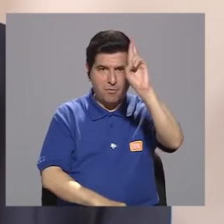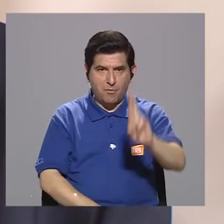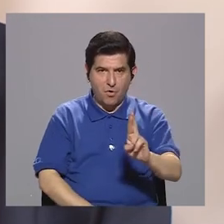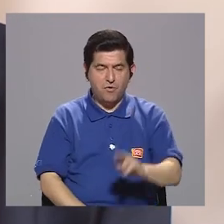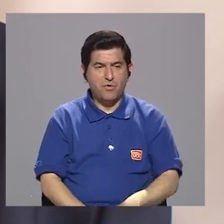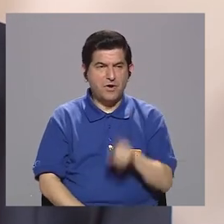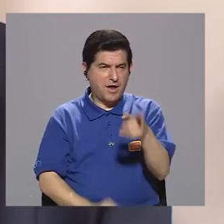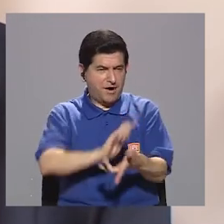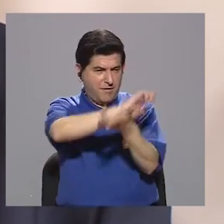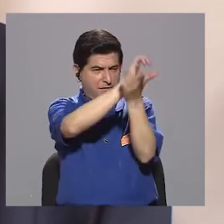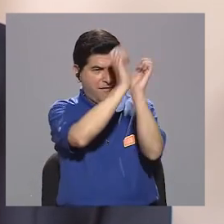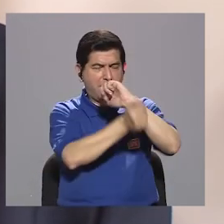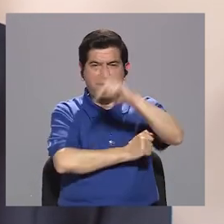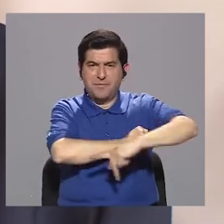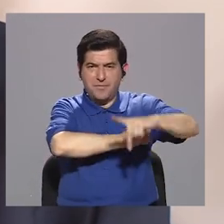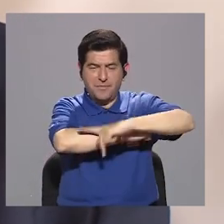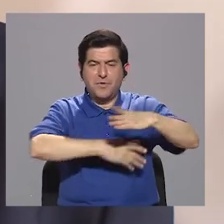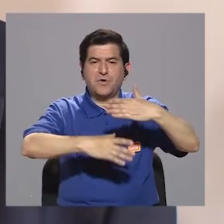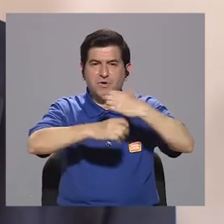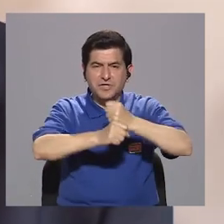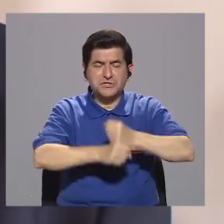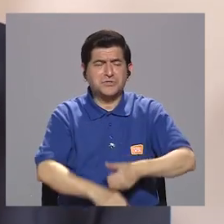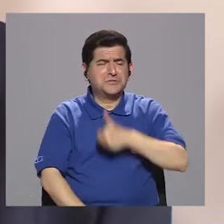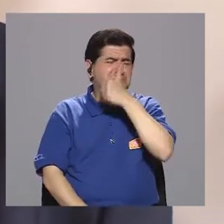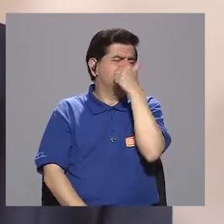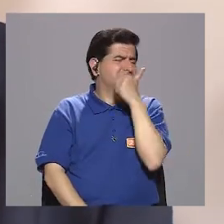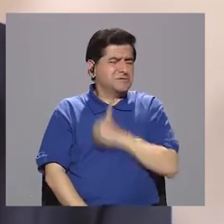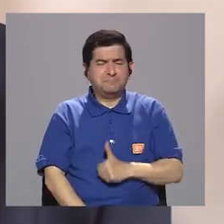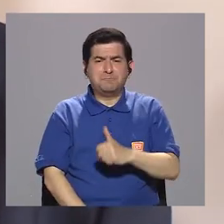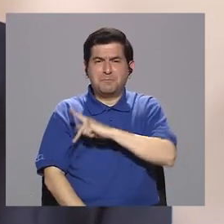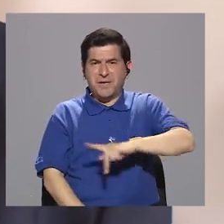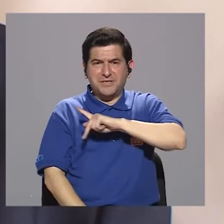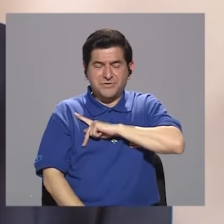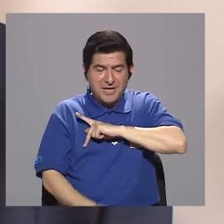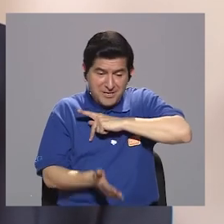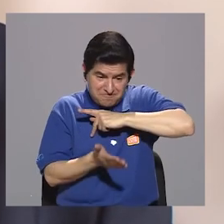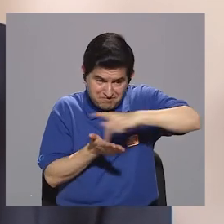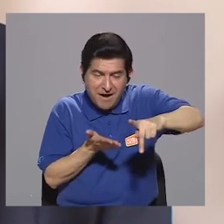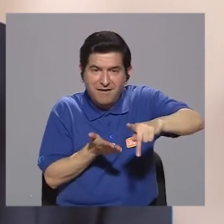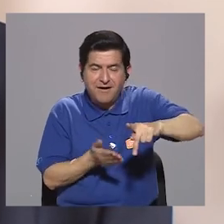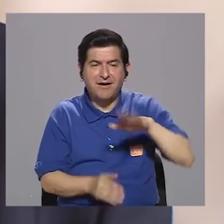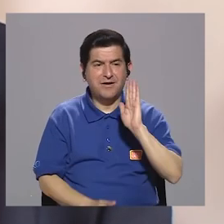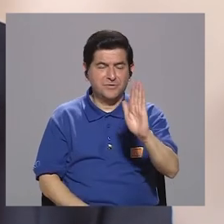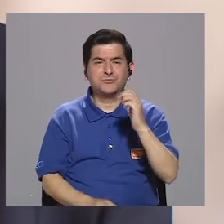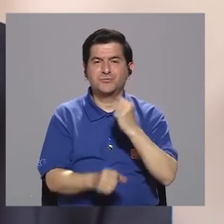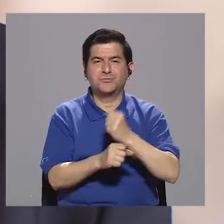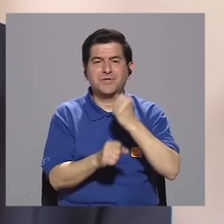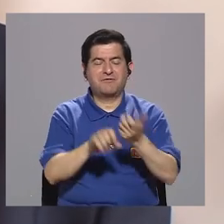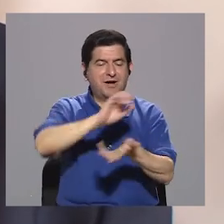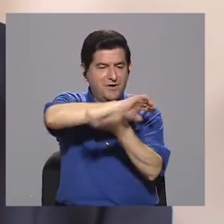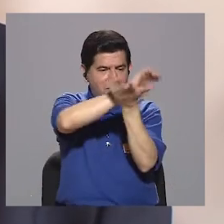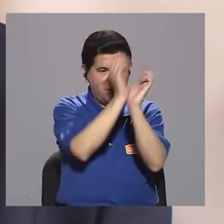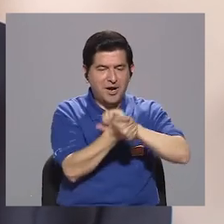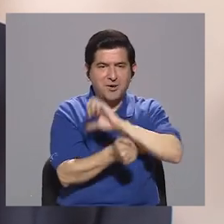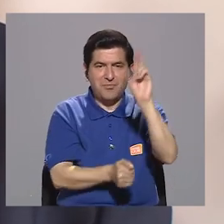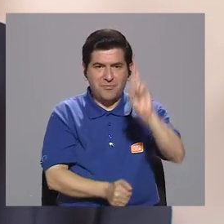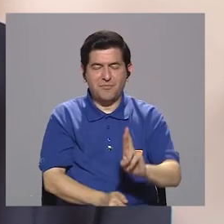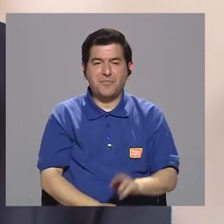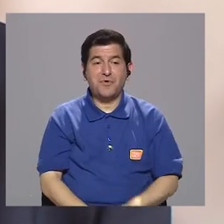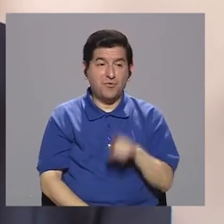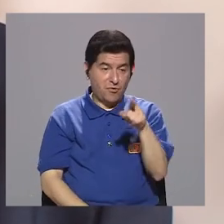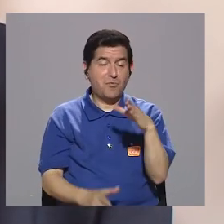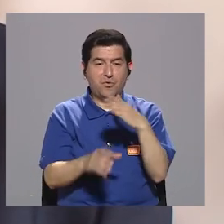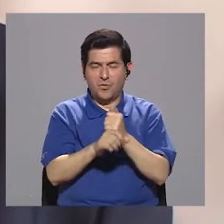manera como transformó ese país, por el sacrificio personal con que pagó el esfuerzo por cambiar a Costa Rica como la